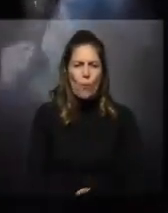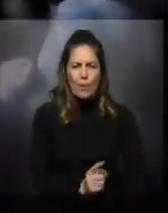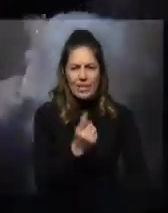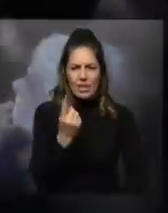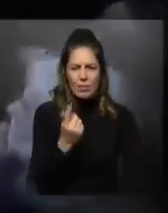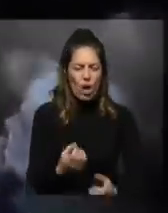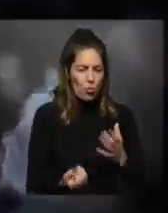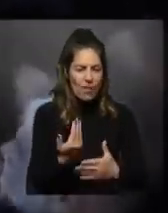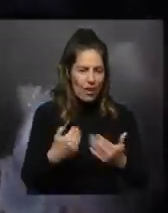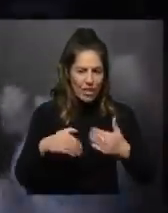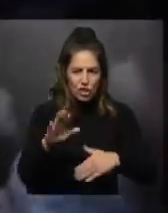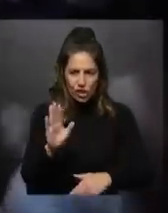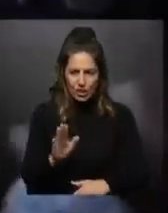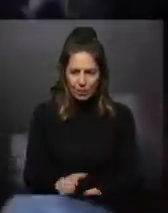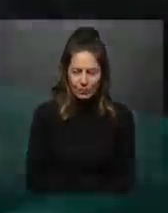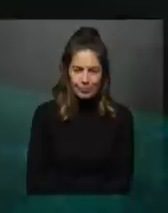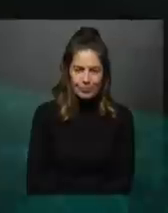de Nueva mayoría